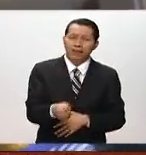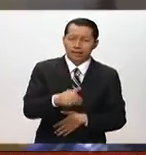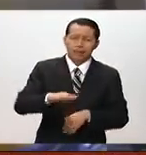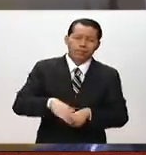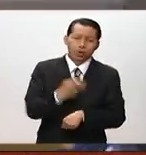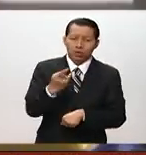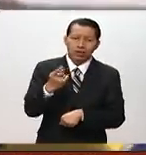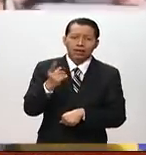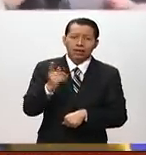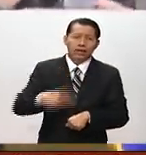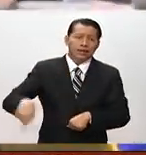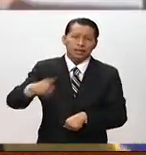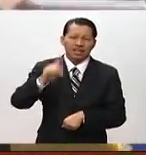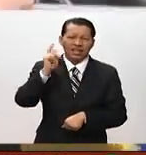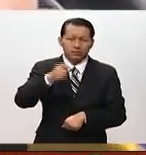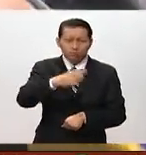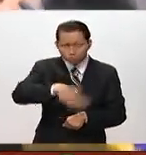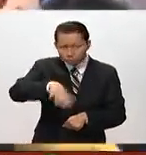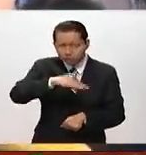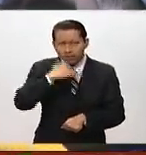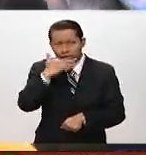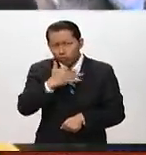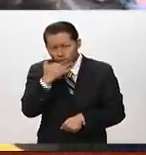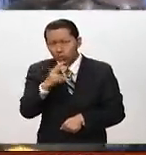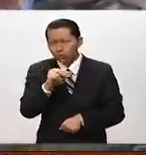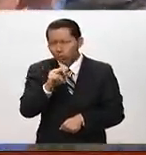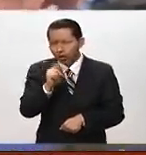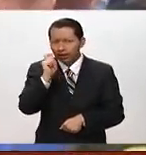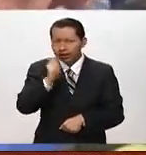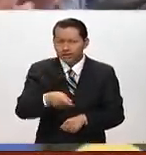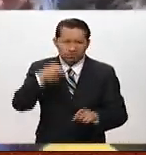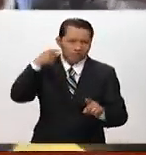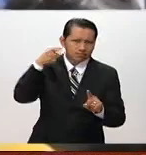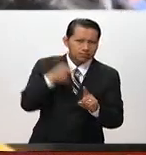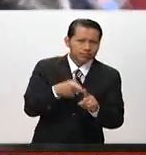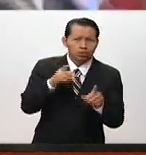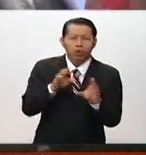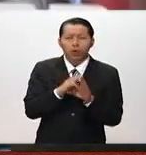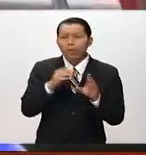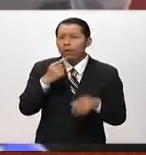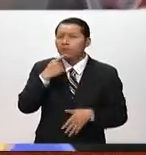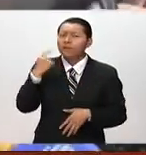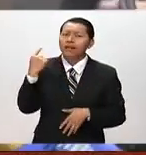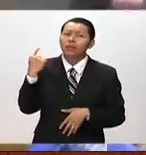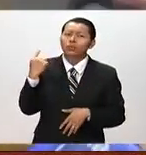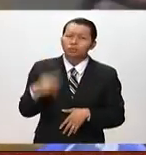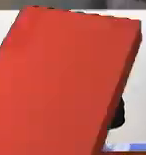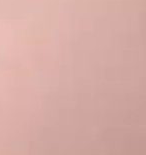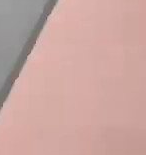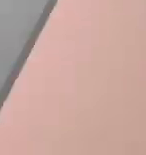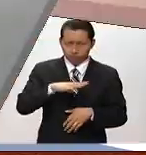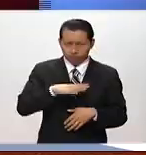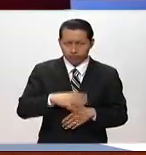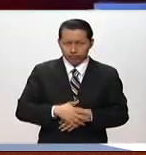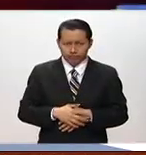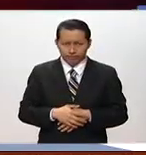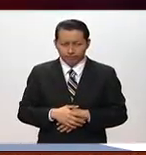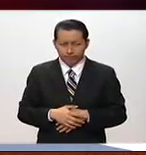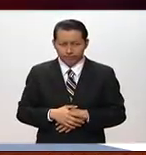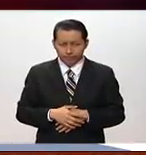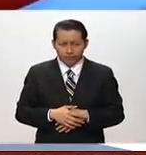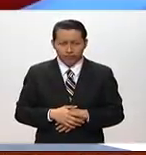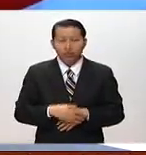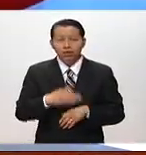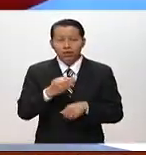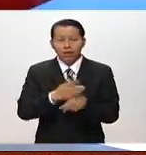se dedica a perseguir corruptos, se dedica a perseguir a quienes denunciamos a los corruptos. Es momento